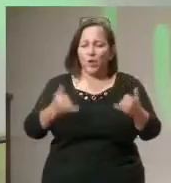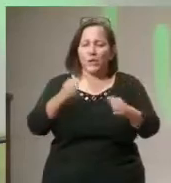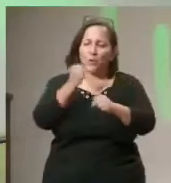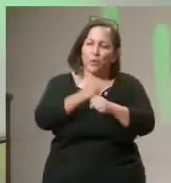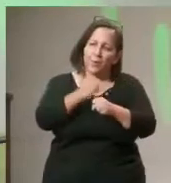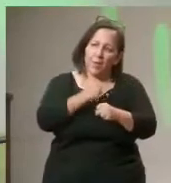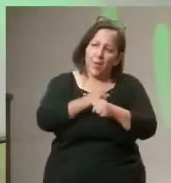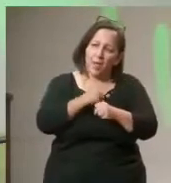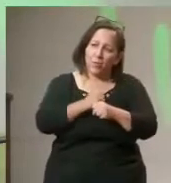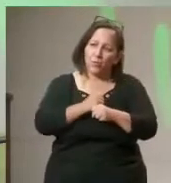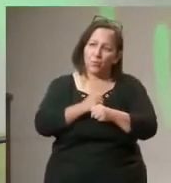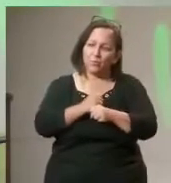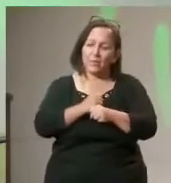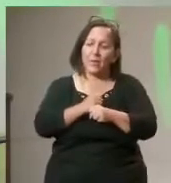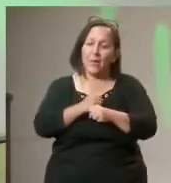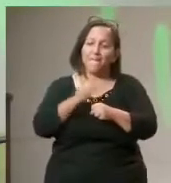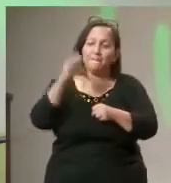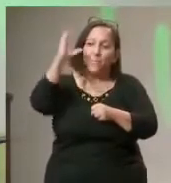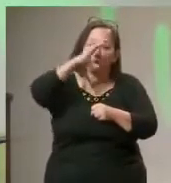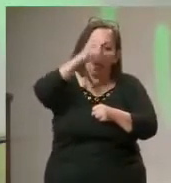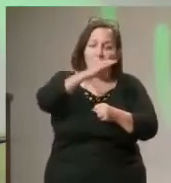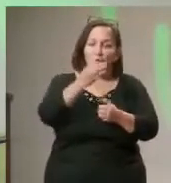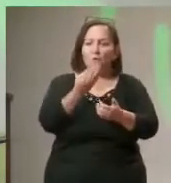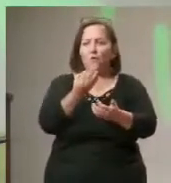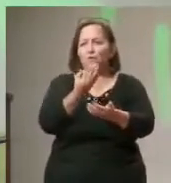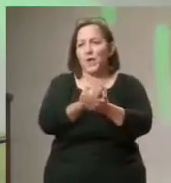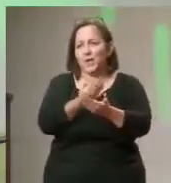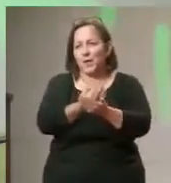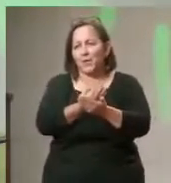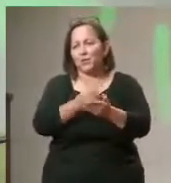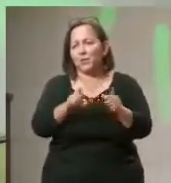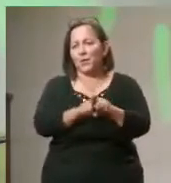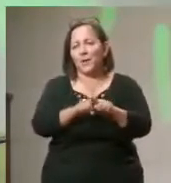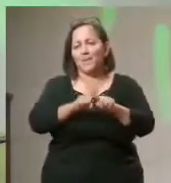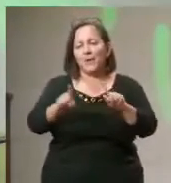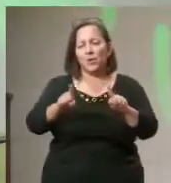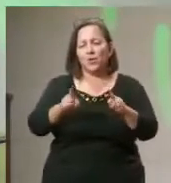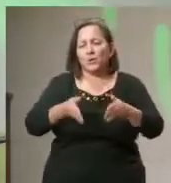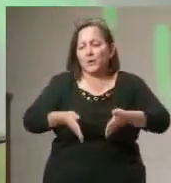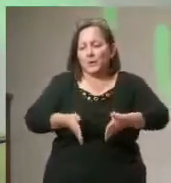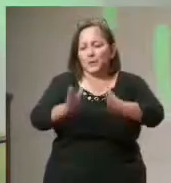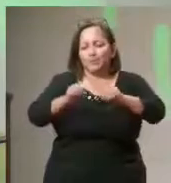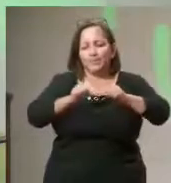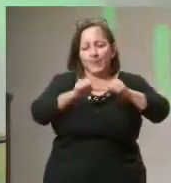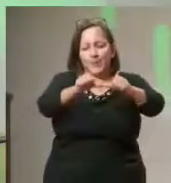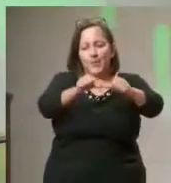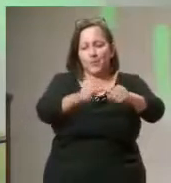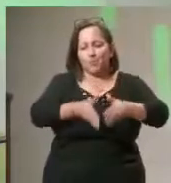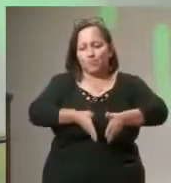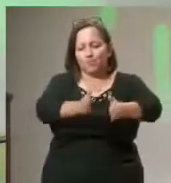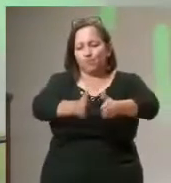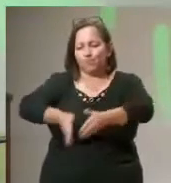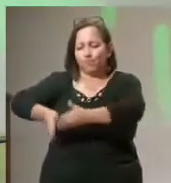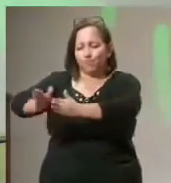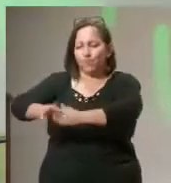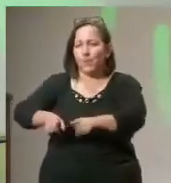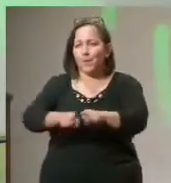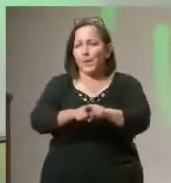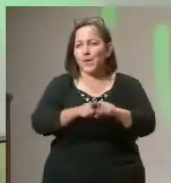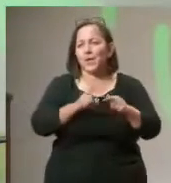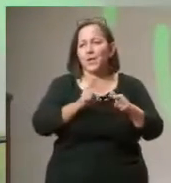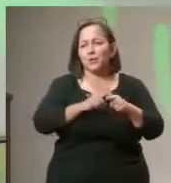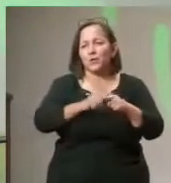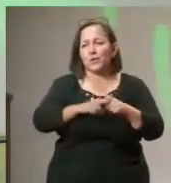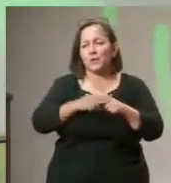la consecución del financiamiento. Pero paralelamente a toda esta parte técnica y financiera que hemos venido trabajando, hay